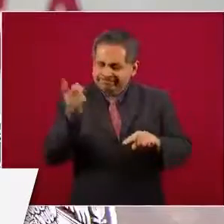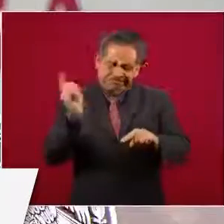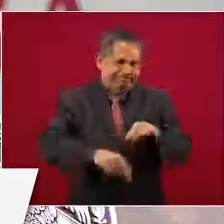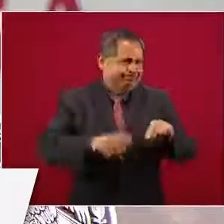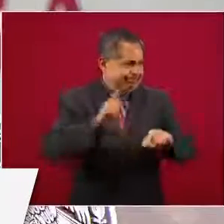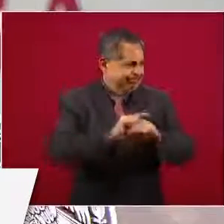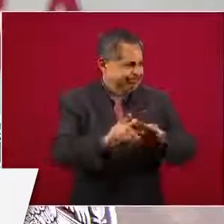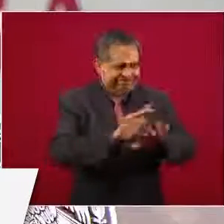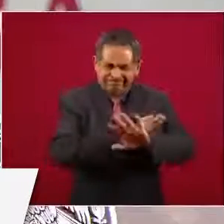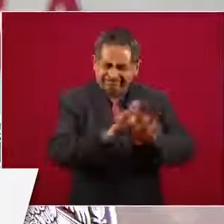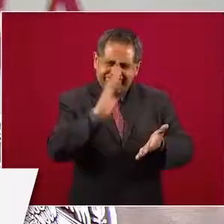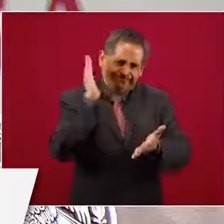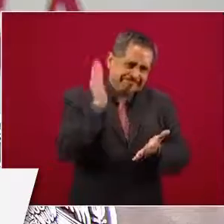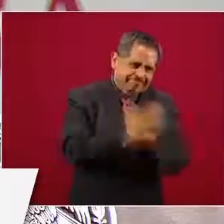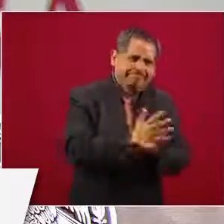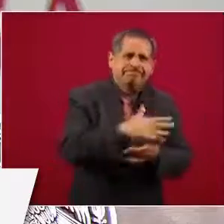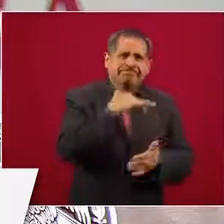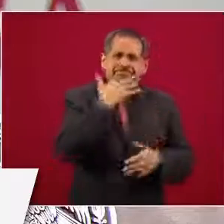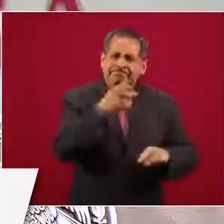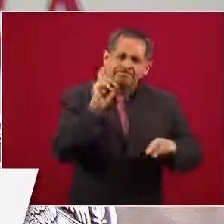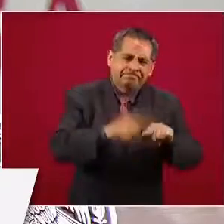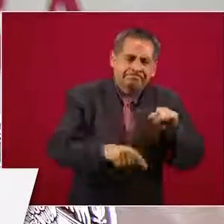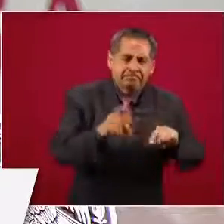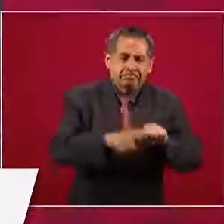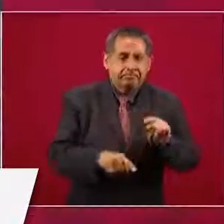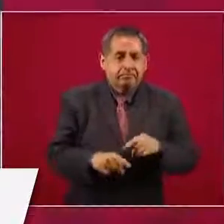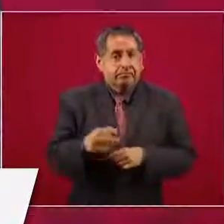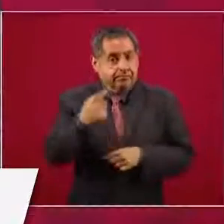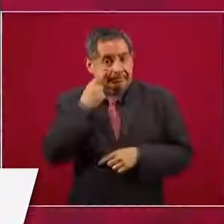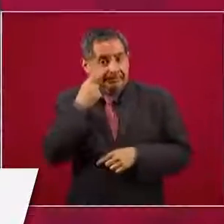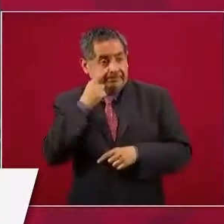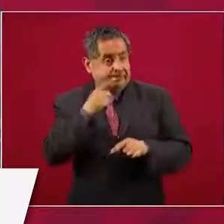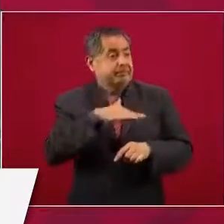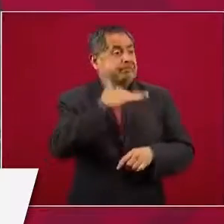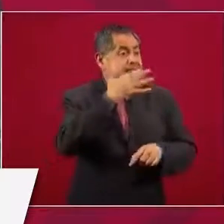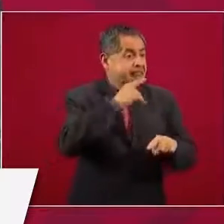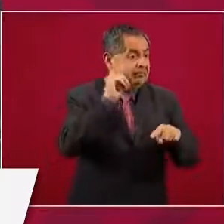la corrupción. Solo con eso